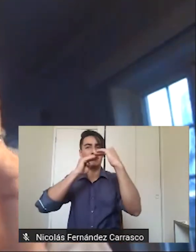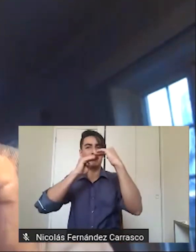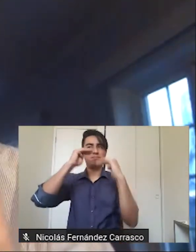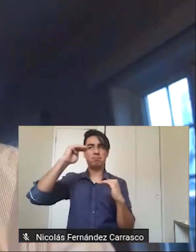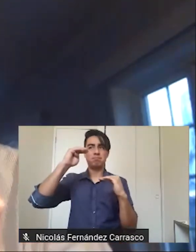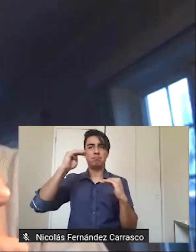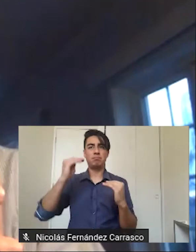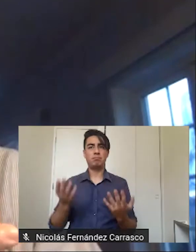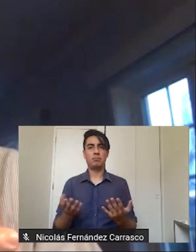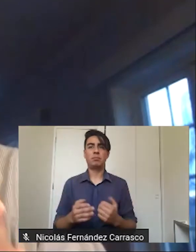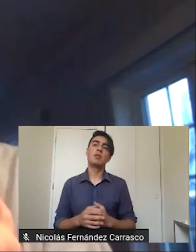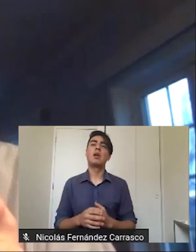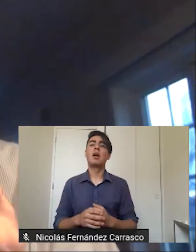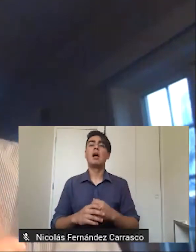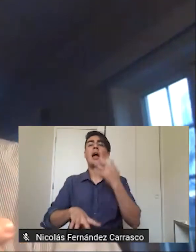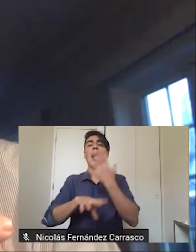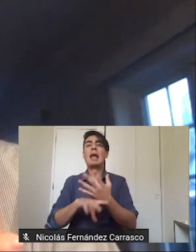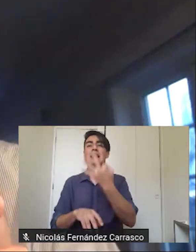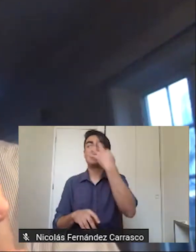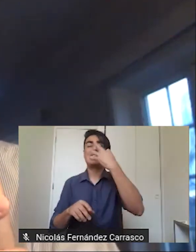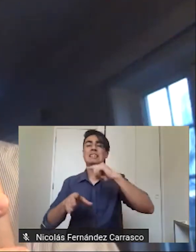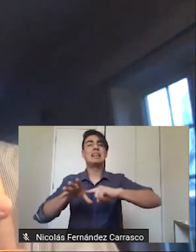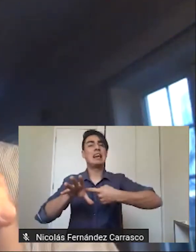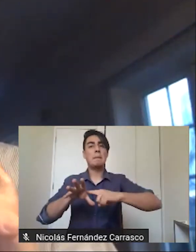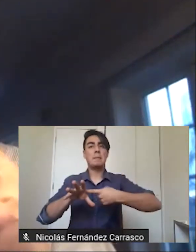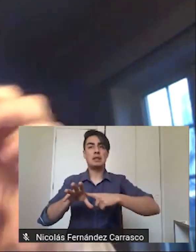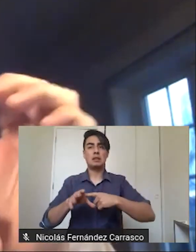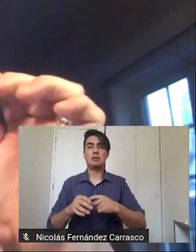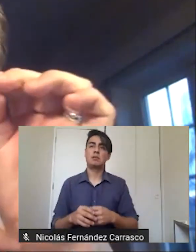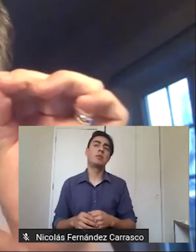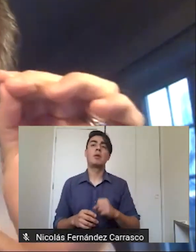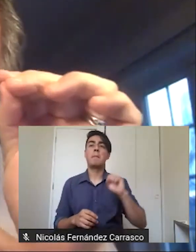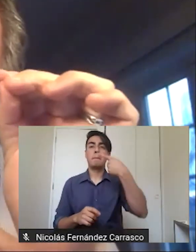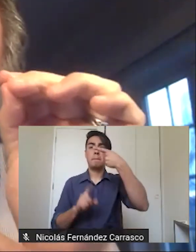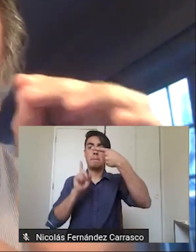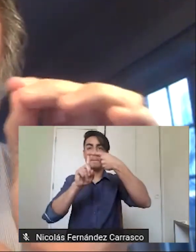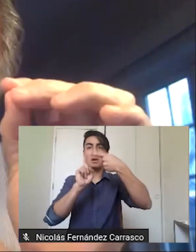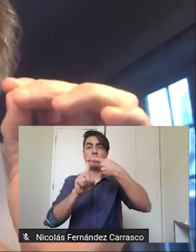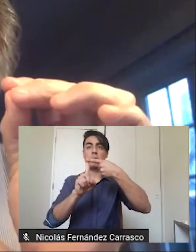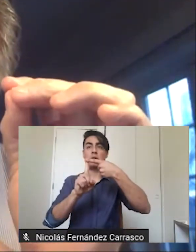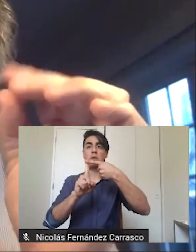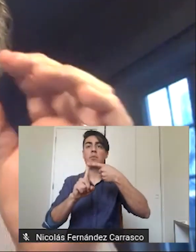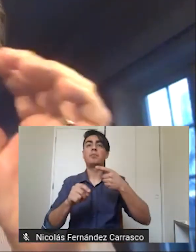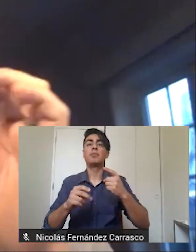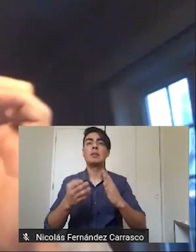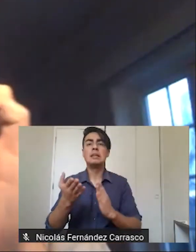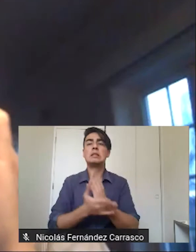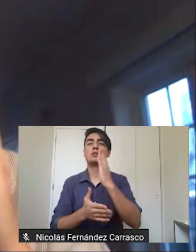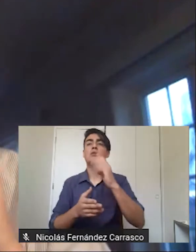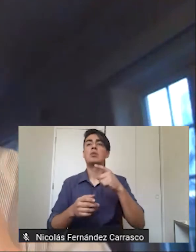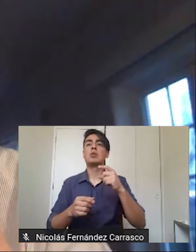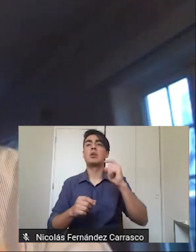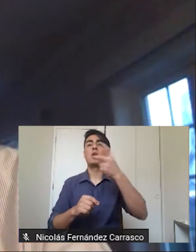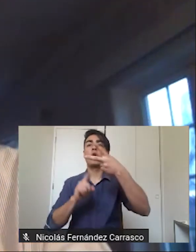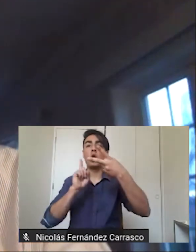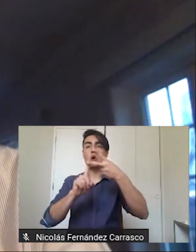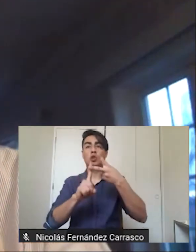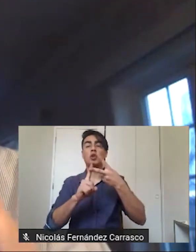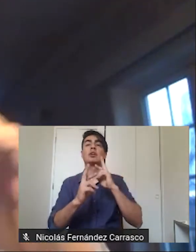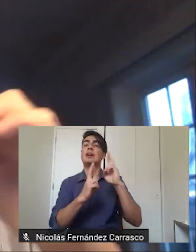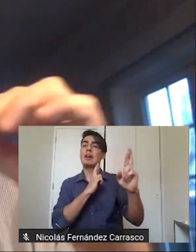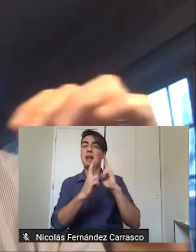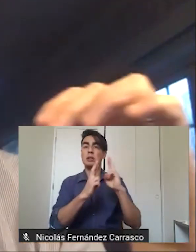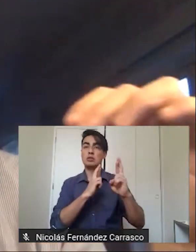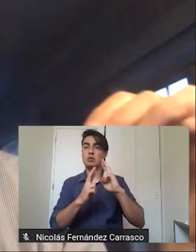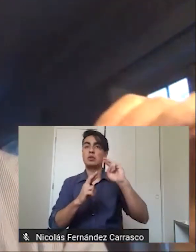tres herramientas para la transformación pacífica de conflictos. Uno es la negociación, otro es la mediación